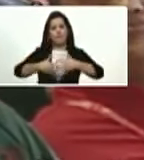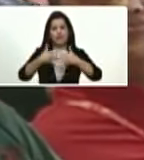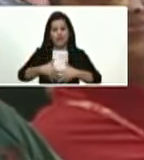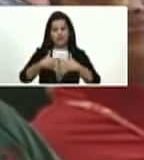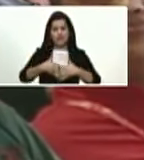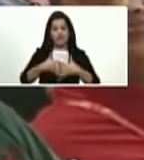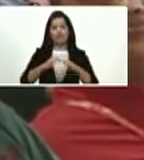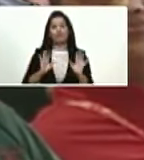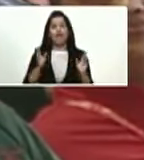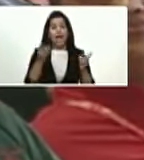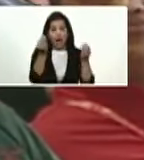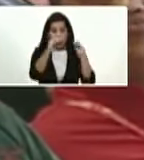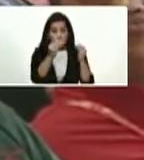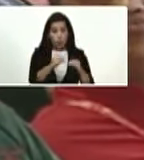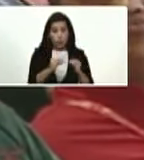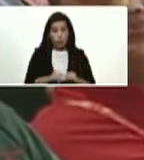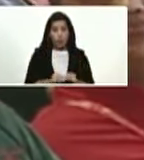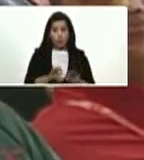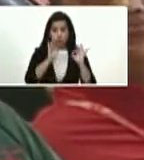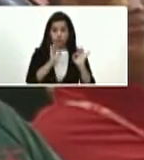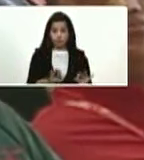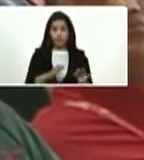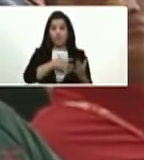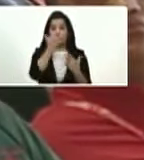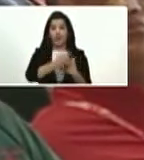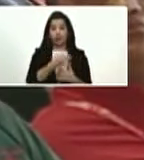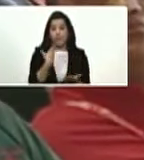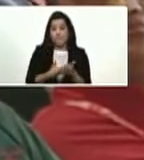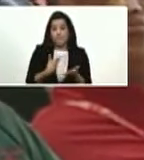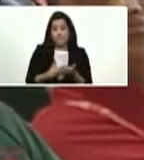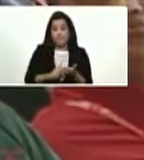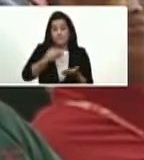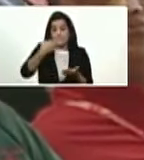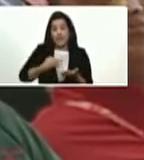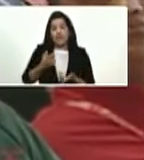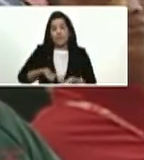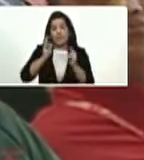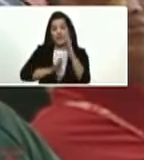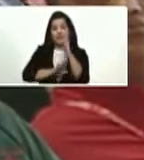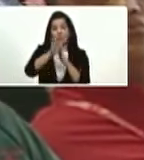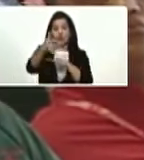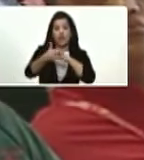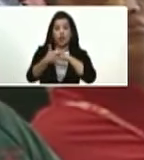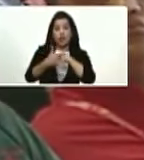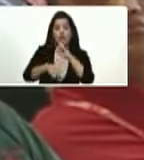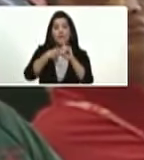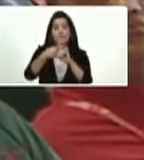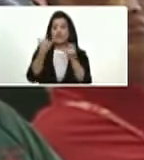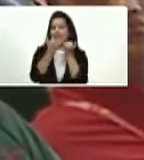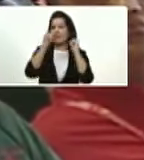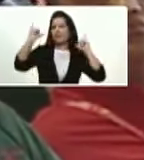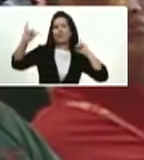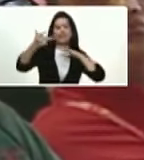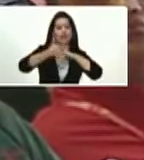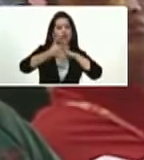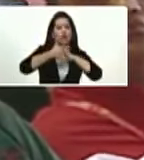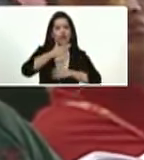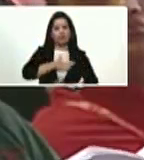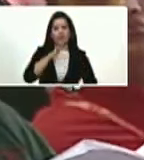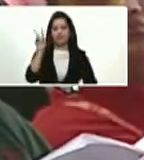llegamos a acuerdos concretos, a proyectos concretos y puntuales para el desarrollo tecnológico y la independencia tecnológica de nuestro